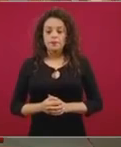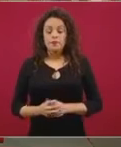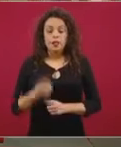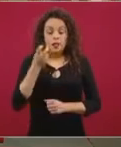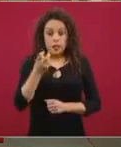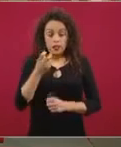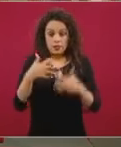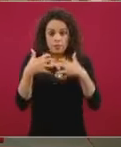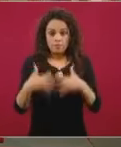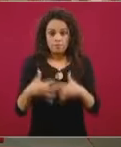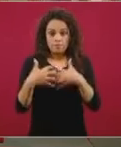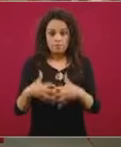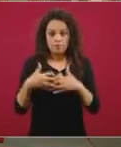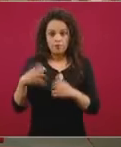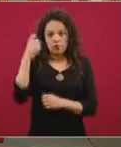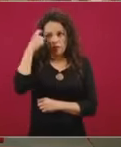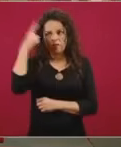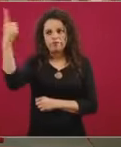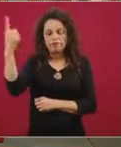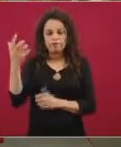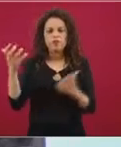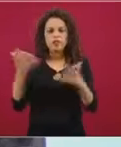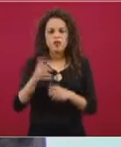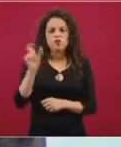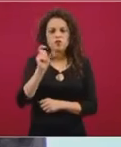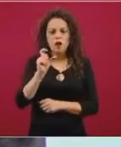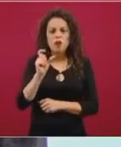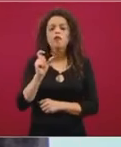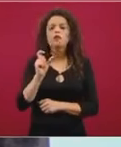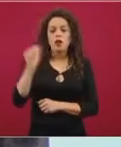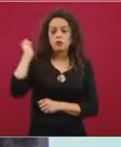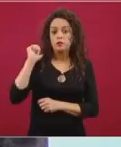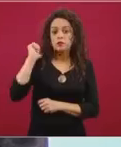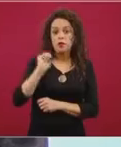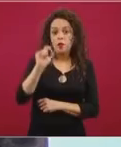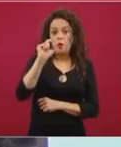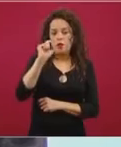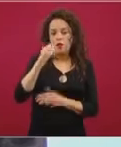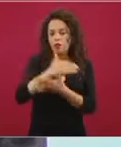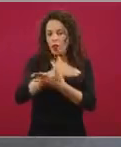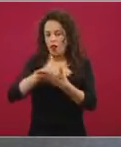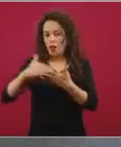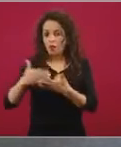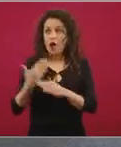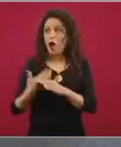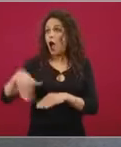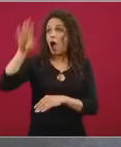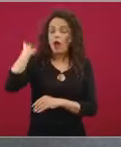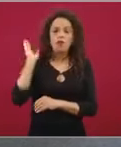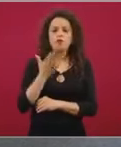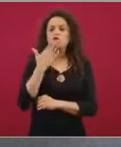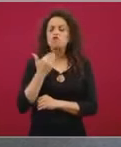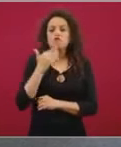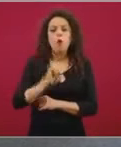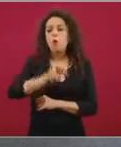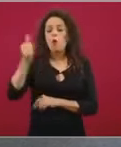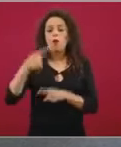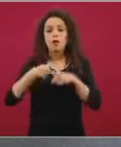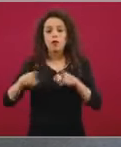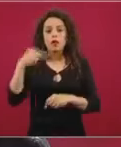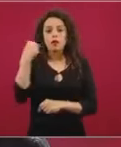inventó en la segunda mitad del siglo XX. Antes no existía este tipo de aparato, existía otro diferente que se